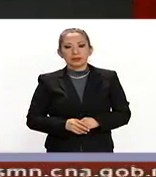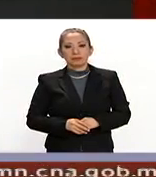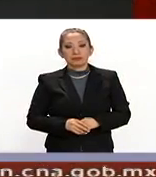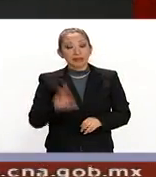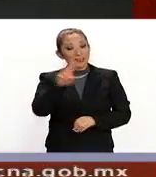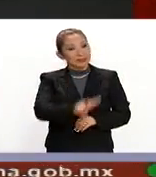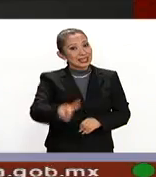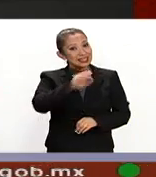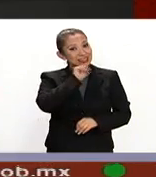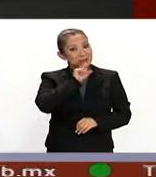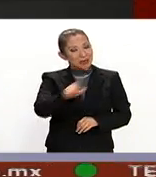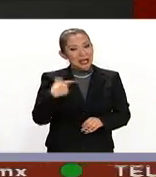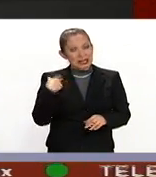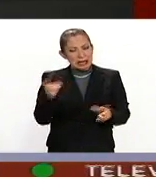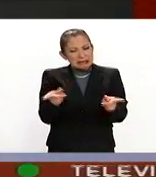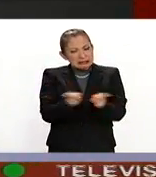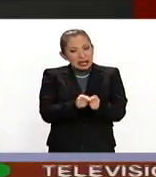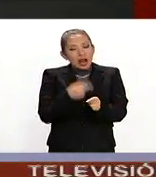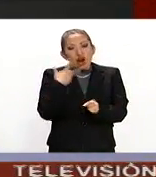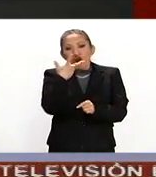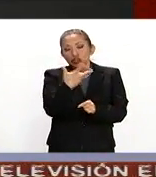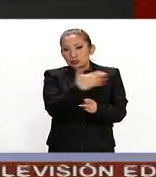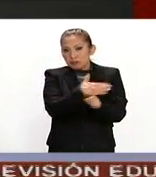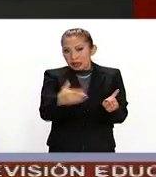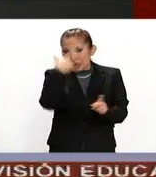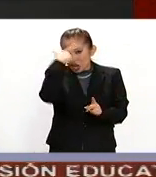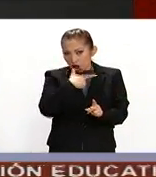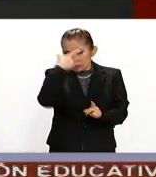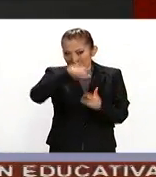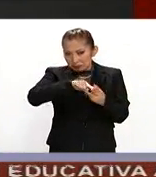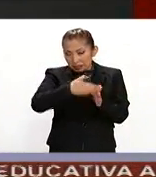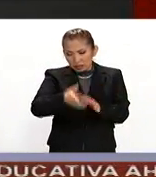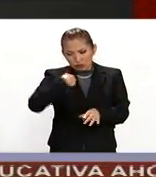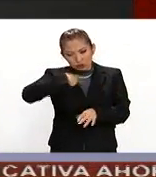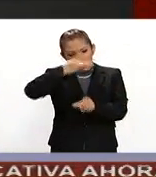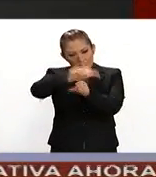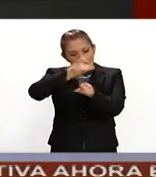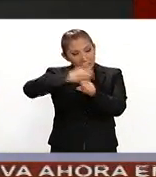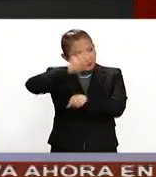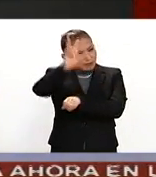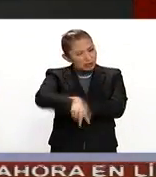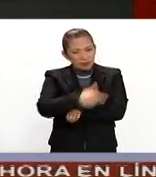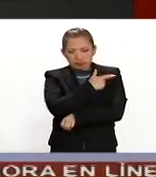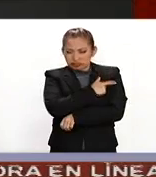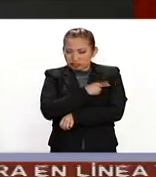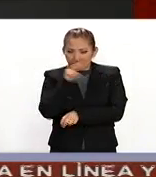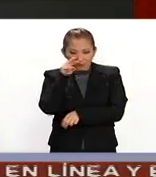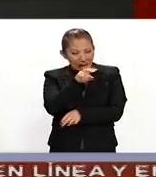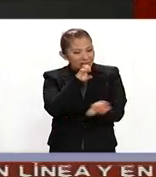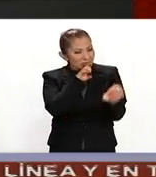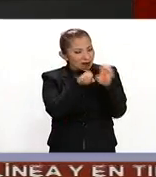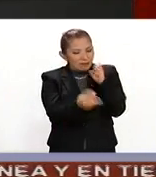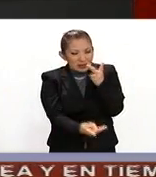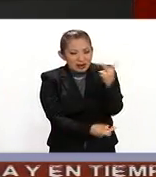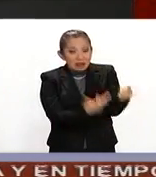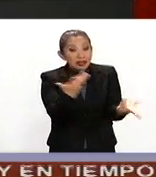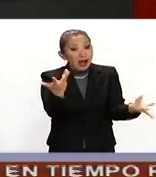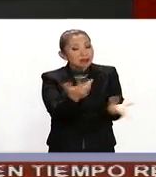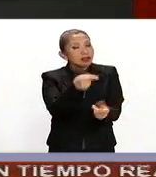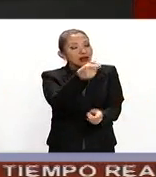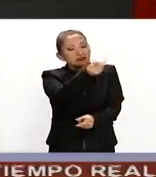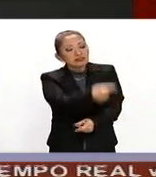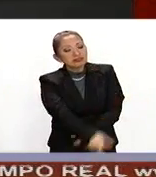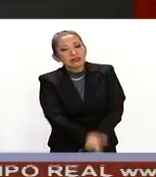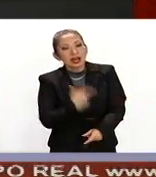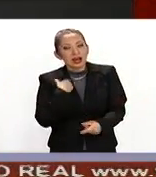Y es viernes también de En Corto, en punto de las 8:30 de la noche. Lo invito de verdad con mucho gusto a que vea esta entrevista que se le hizo